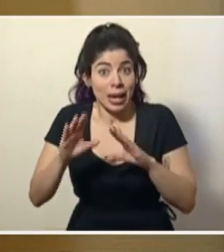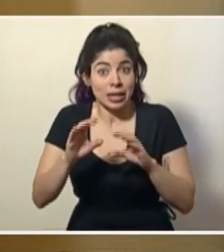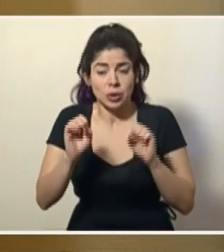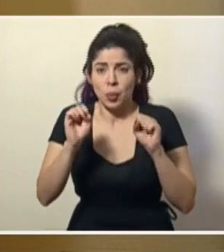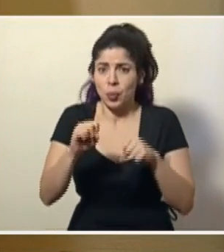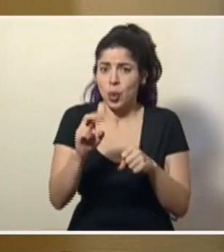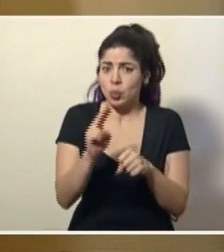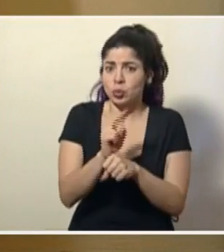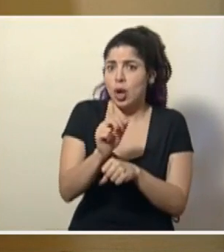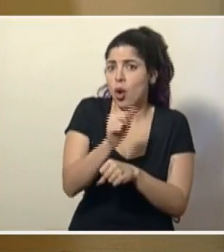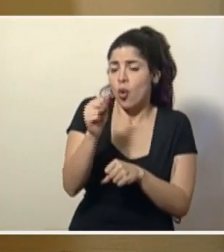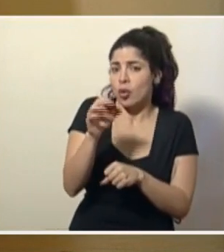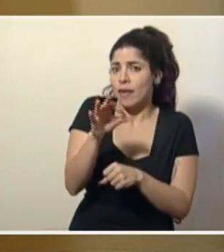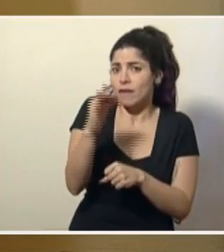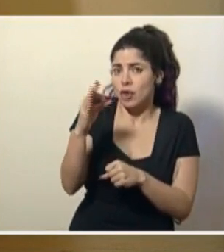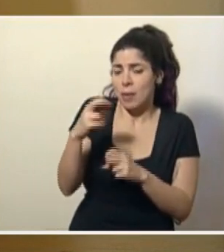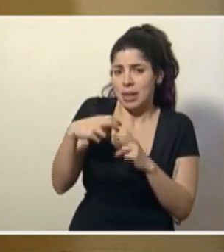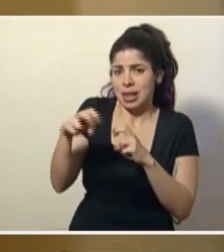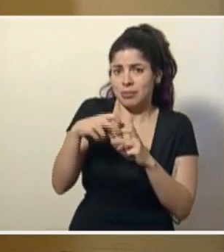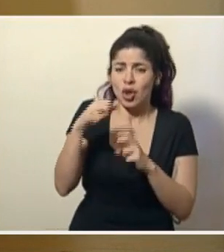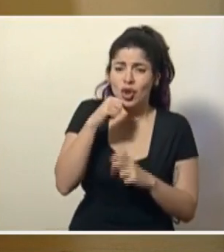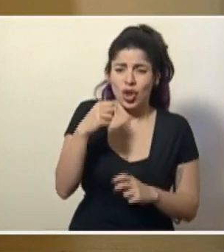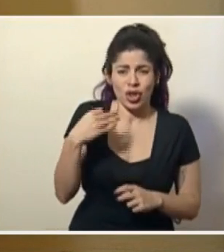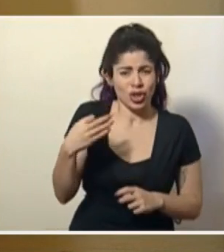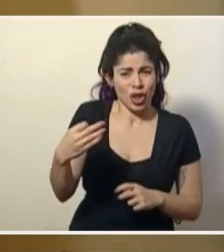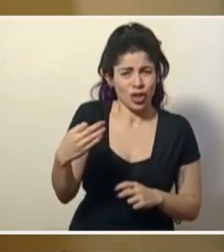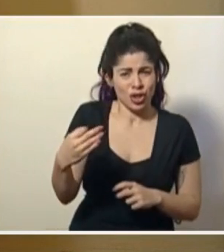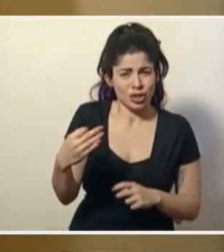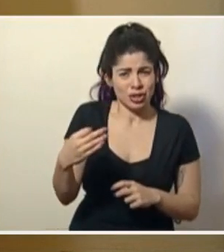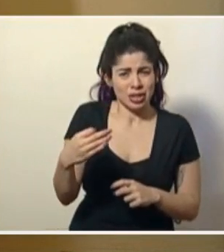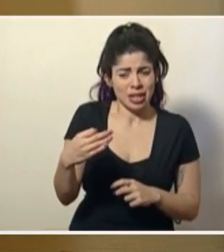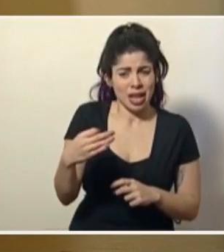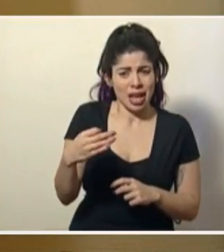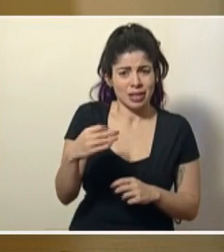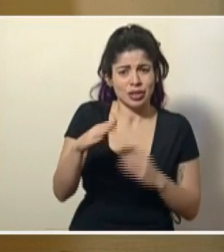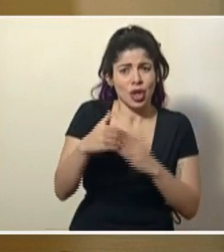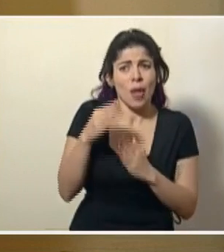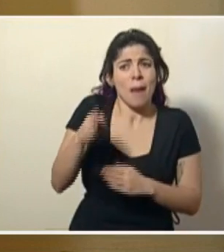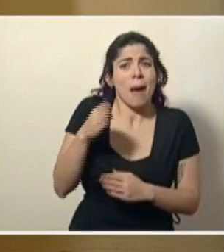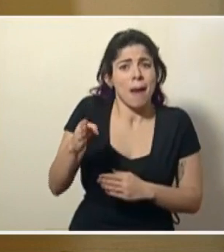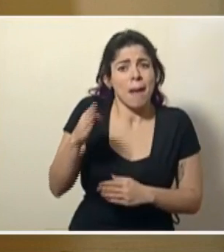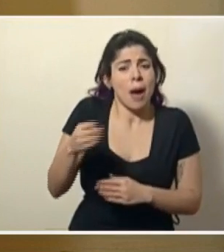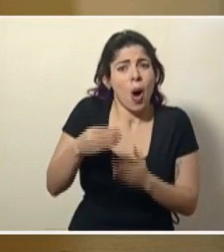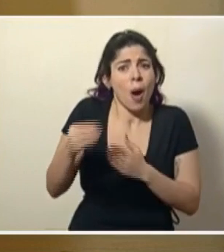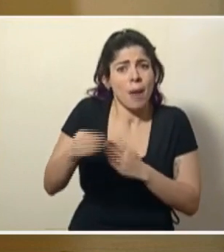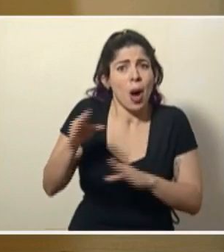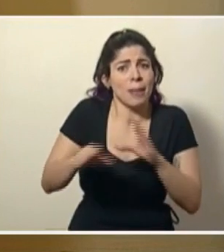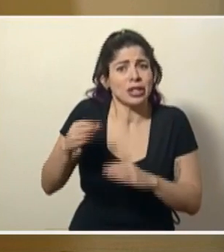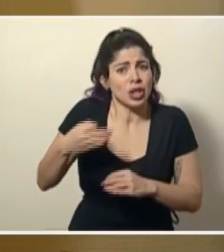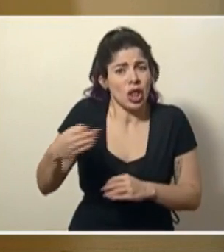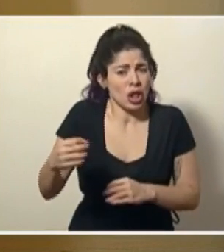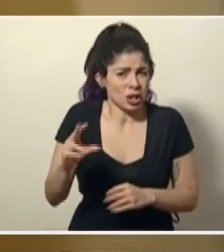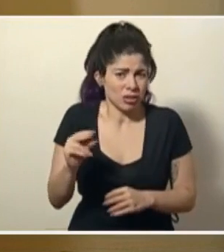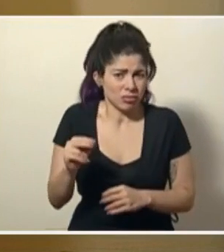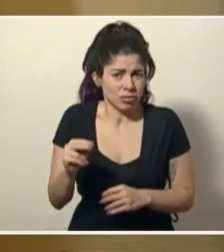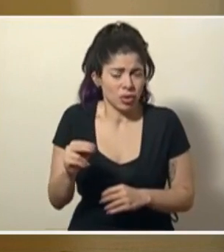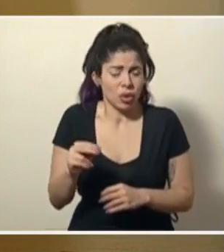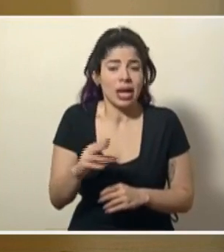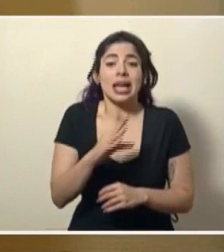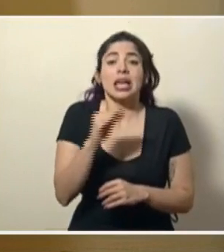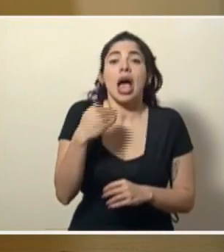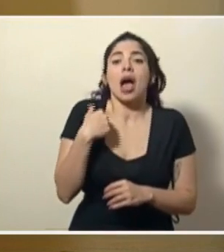podemos utilizar otra forma alternativa, no todos los días estamos todos en el comercio, y la otra es, también